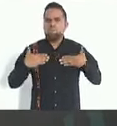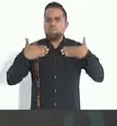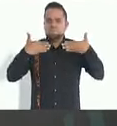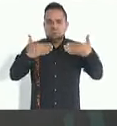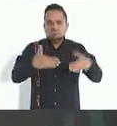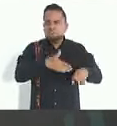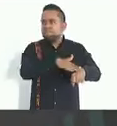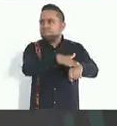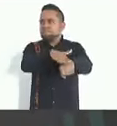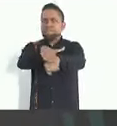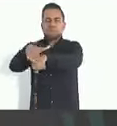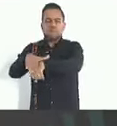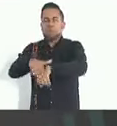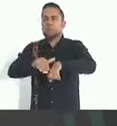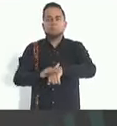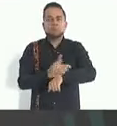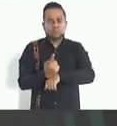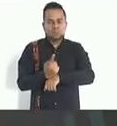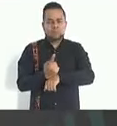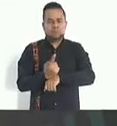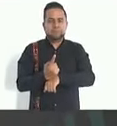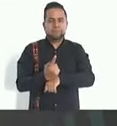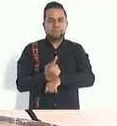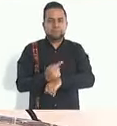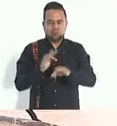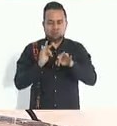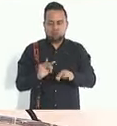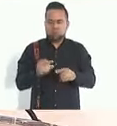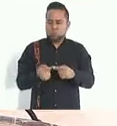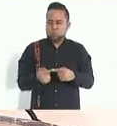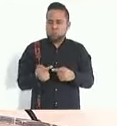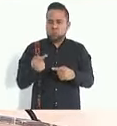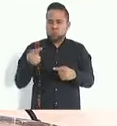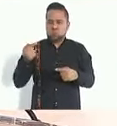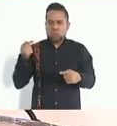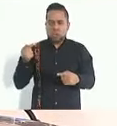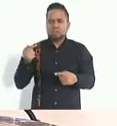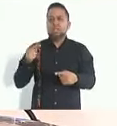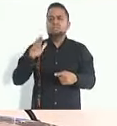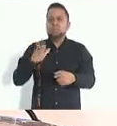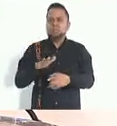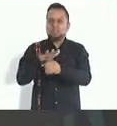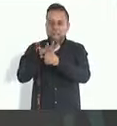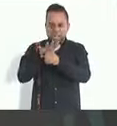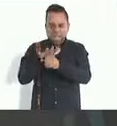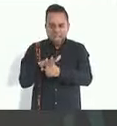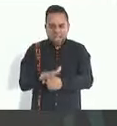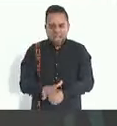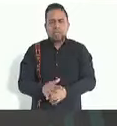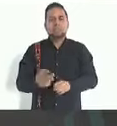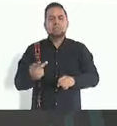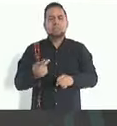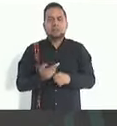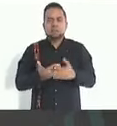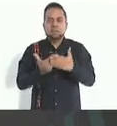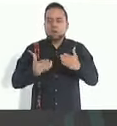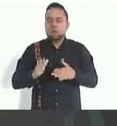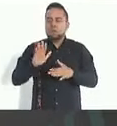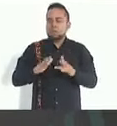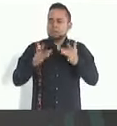ya habían sometido bastante al grado de hacernos